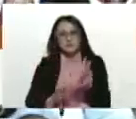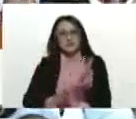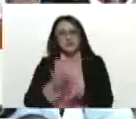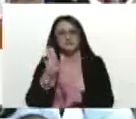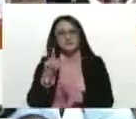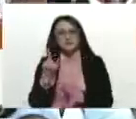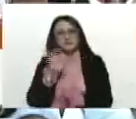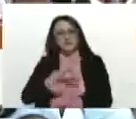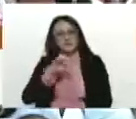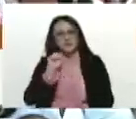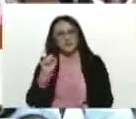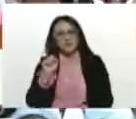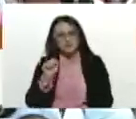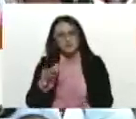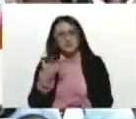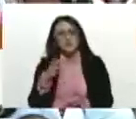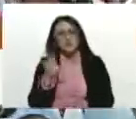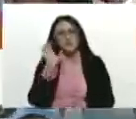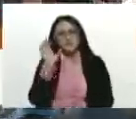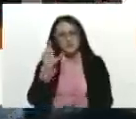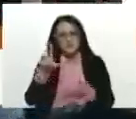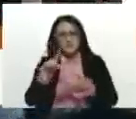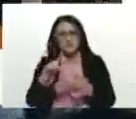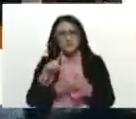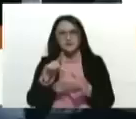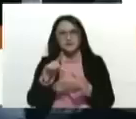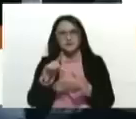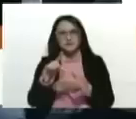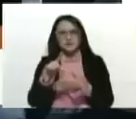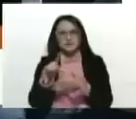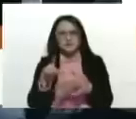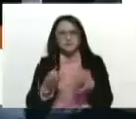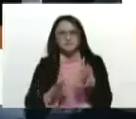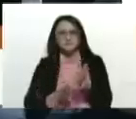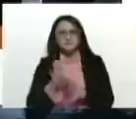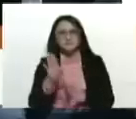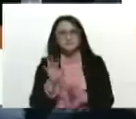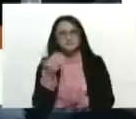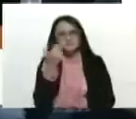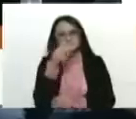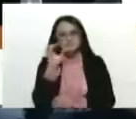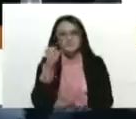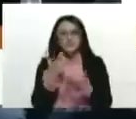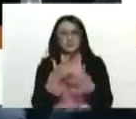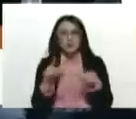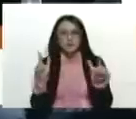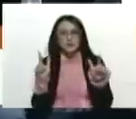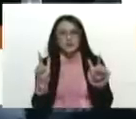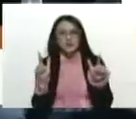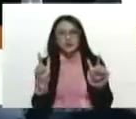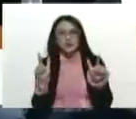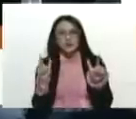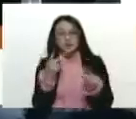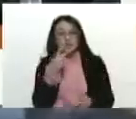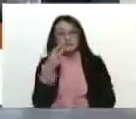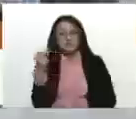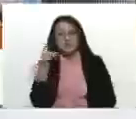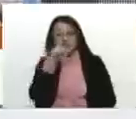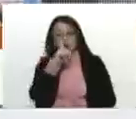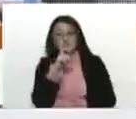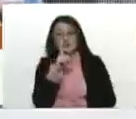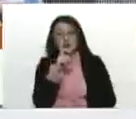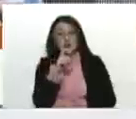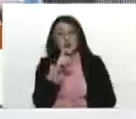socialismo sino qué país latinoamericano se ha desarrollado con el capitalismo liberal y en 200 años